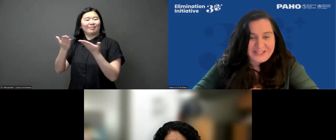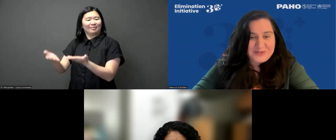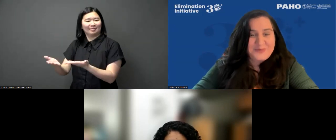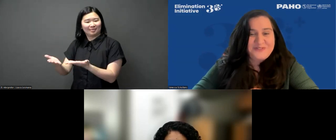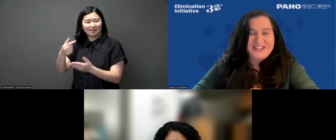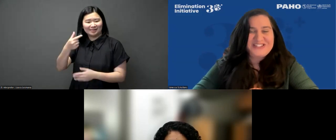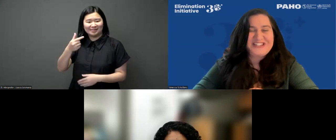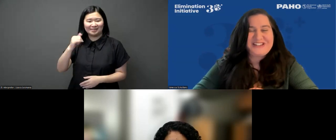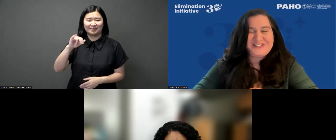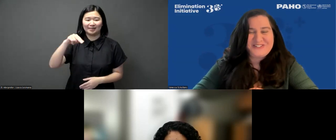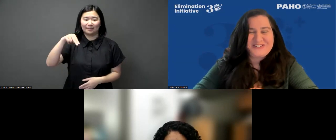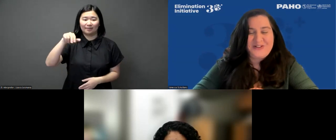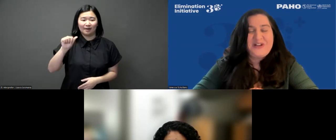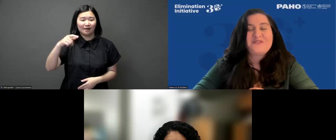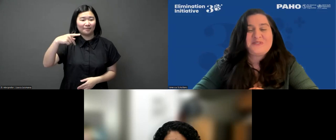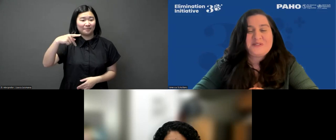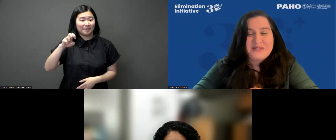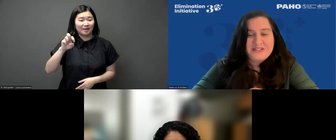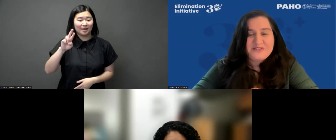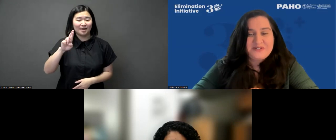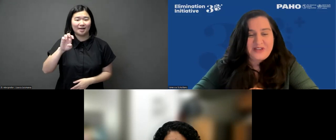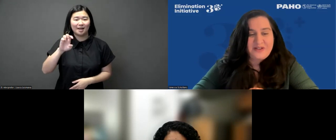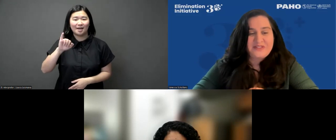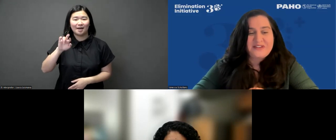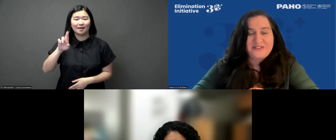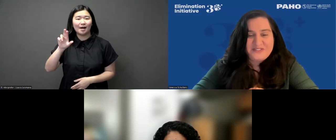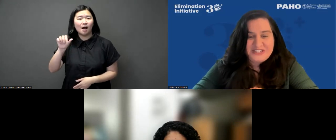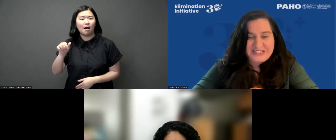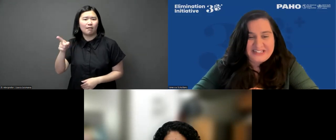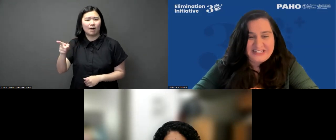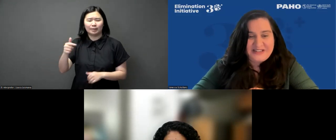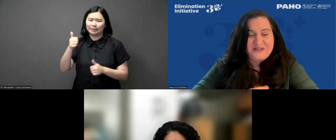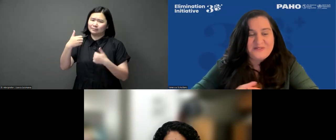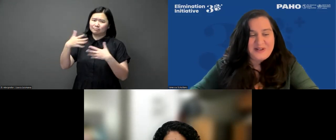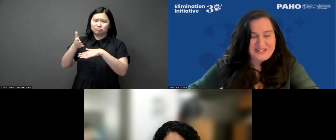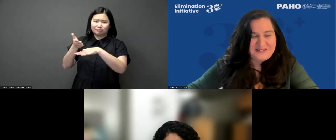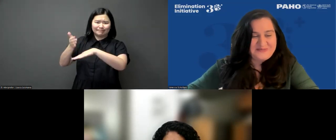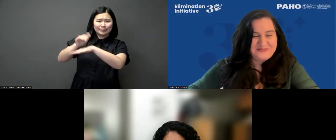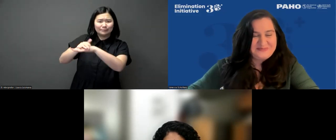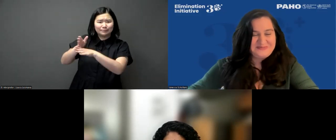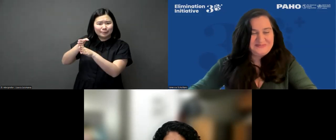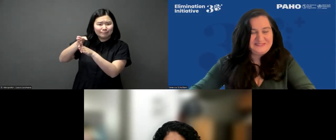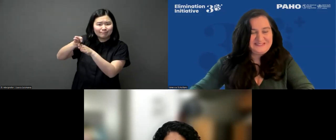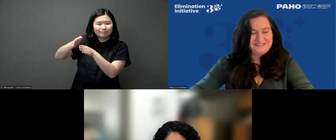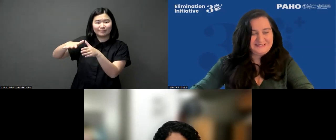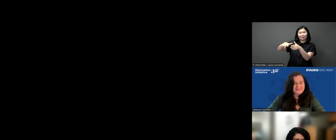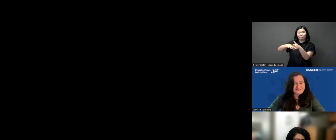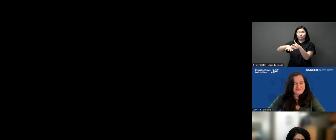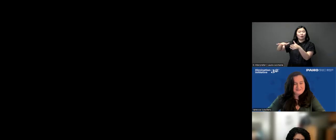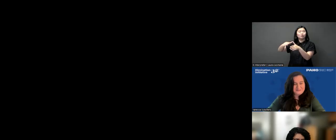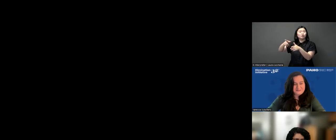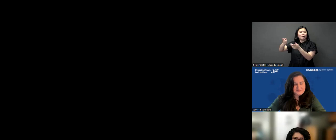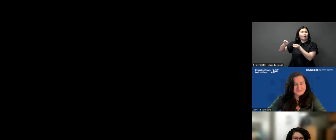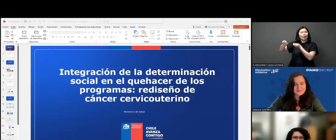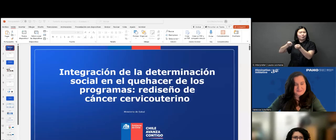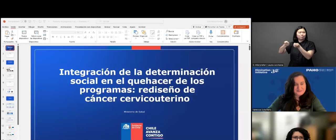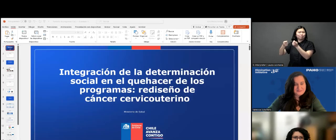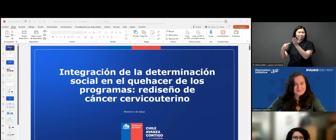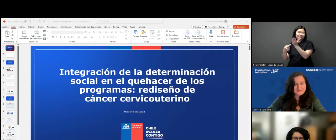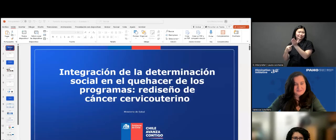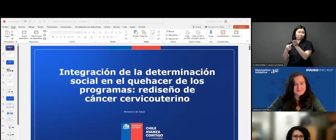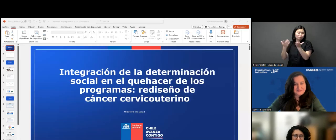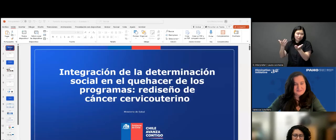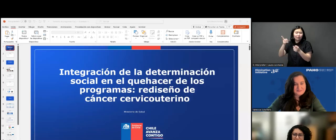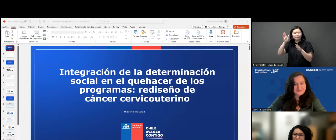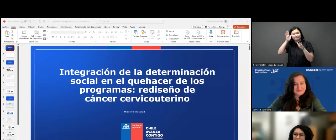of experta Cancer Prevention Gina and Control in the del Ministry of Centro de Health for Prevención y Chile. Control de Welcome. el Ministerio de Prevención y de la